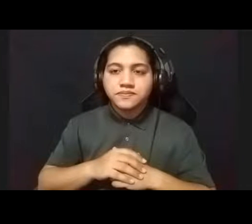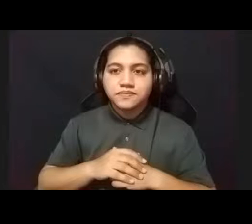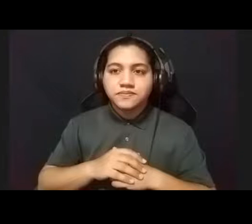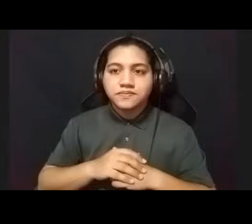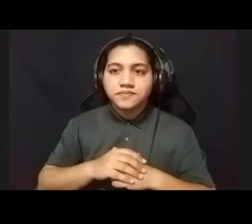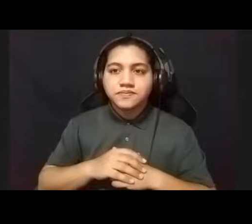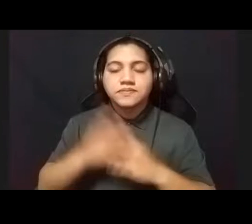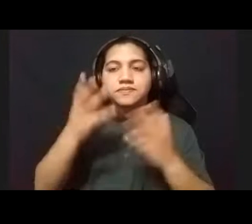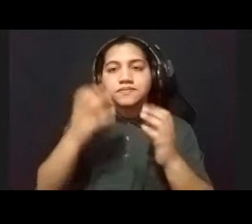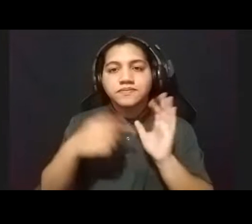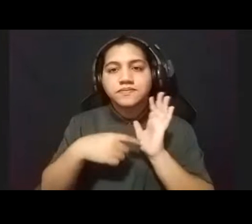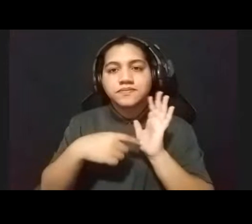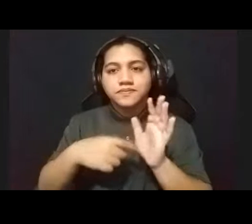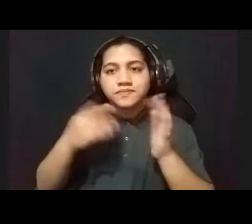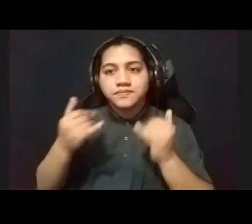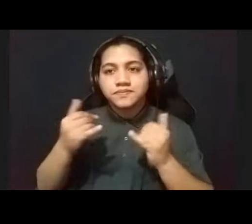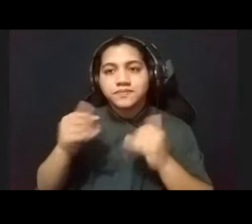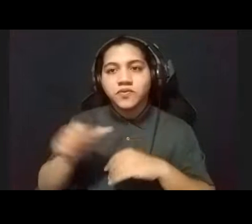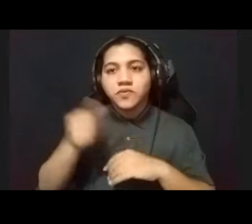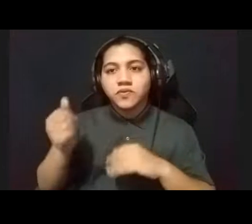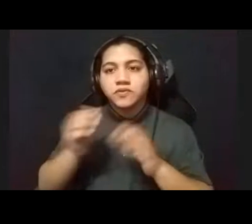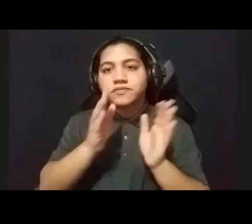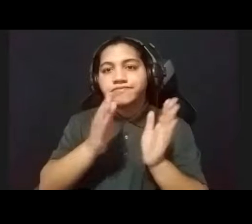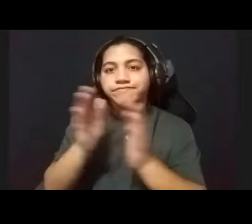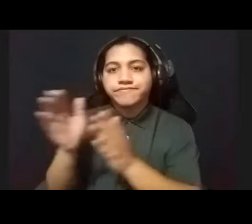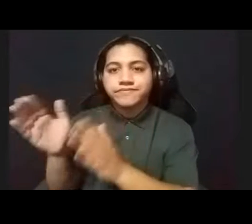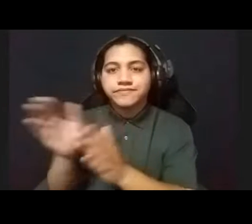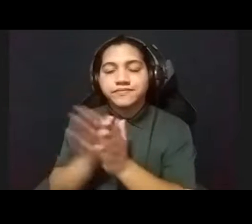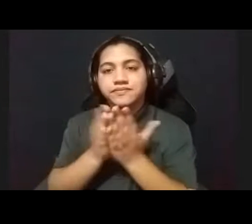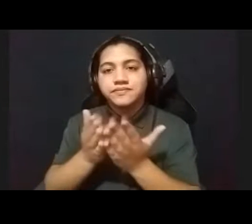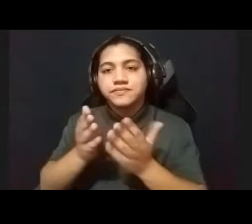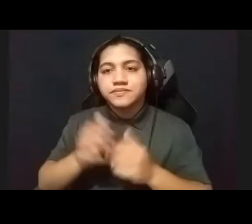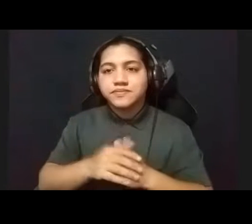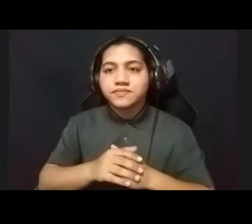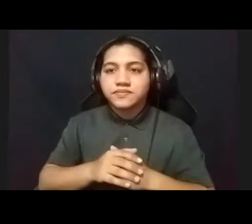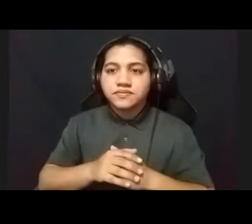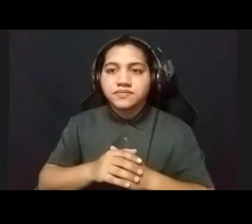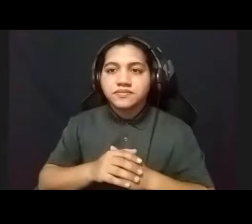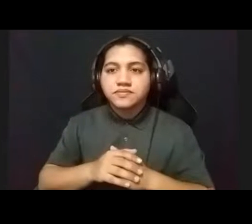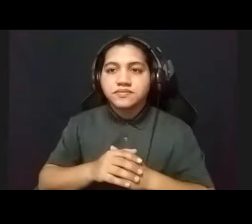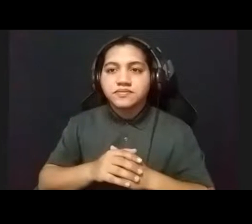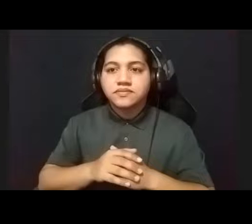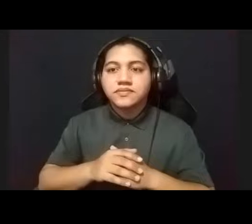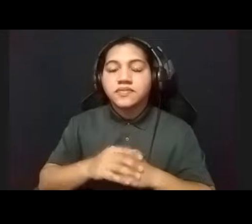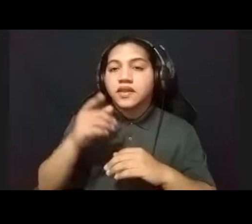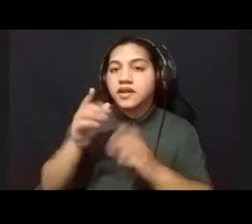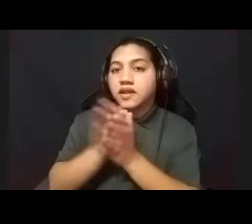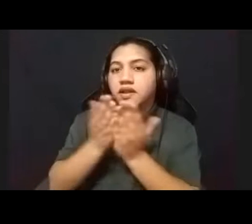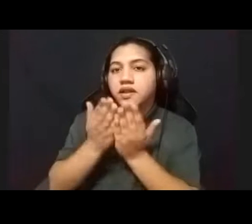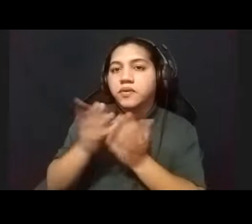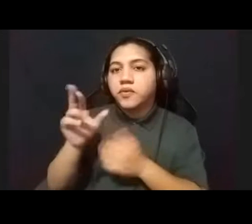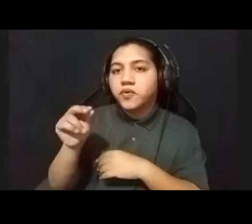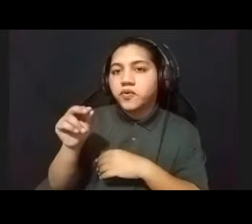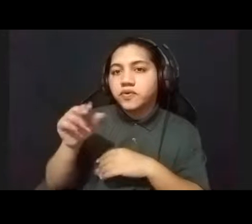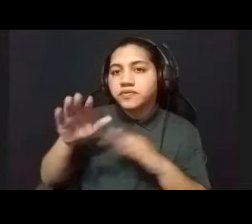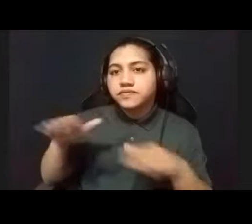Quiero mostrarles ahora otra serie de libros. El libro de oro de los niños es un libro que trae